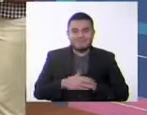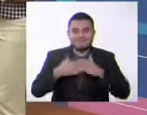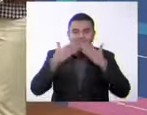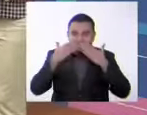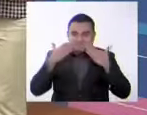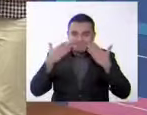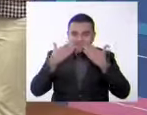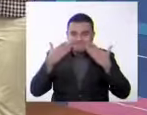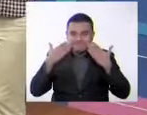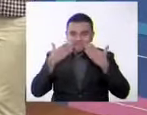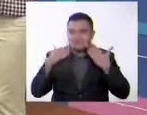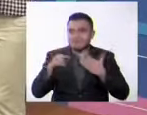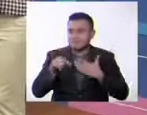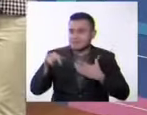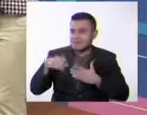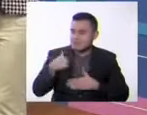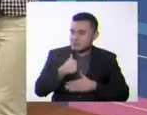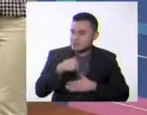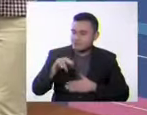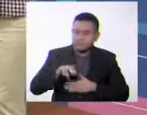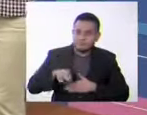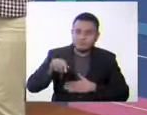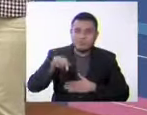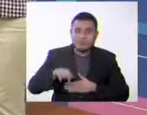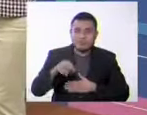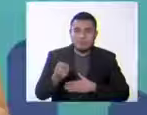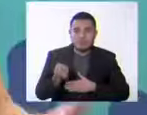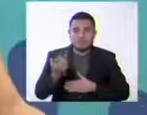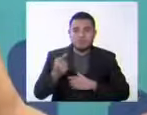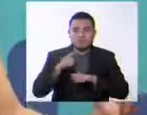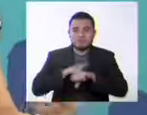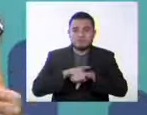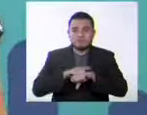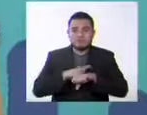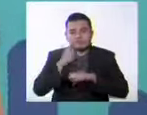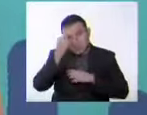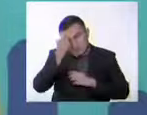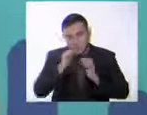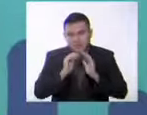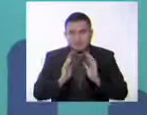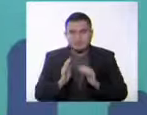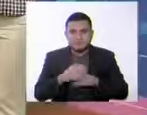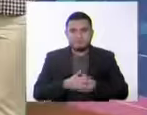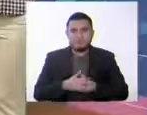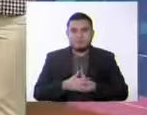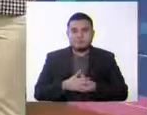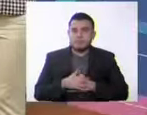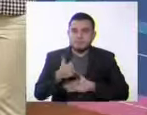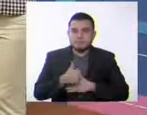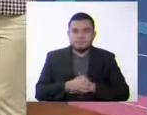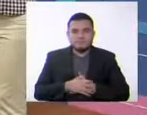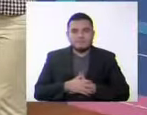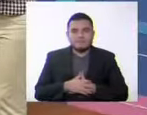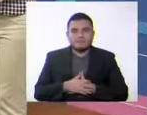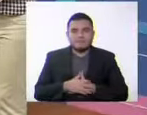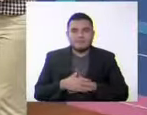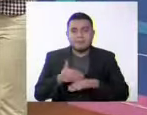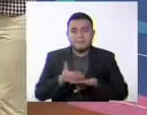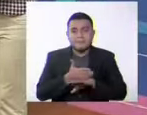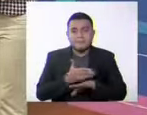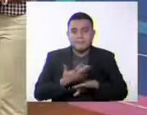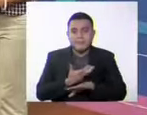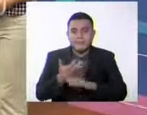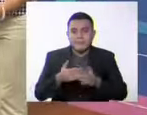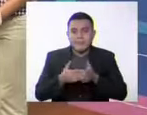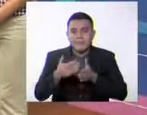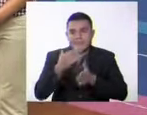por estar con nuestros amiguitos y amiguitas en este nuevo espacio de Aprendamos en Casa. Muy bien. Entonces, antes de empezar,